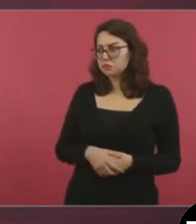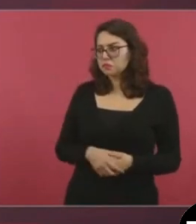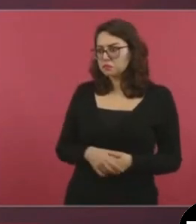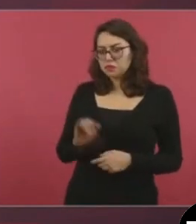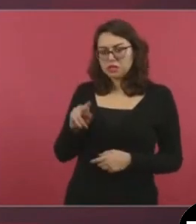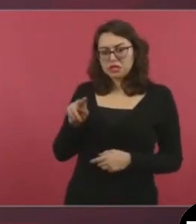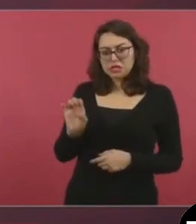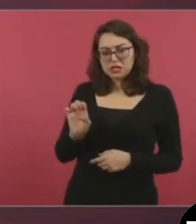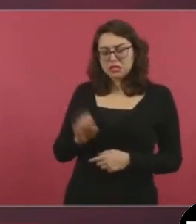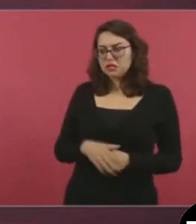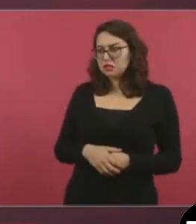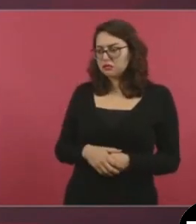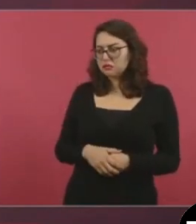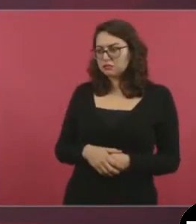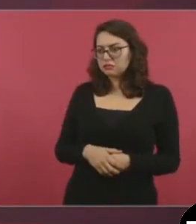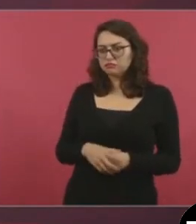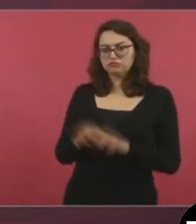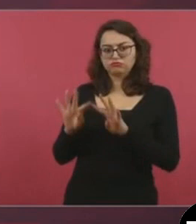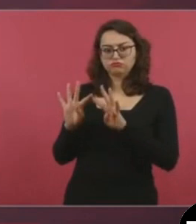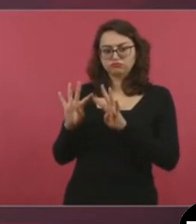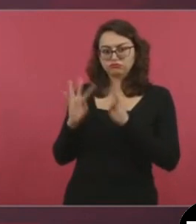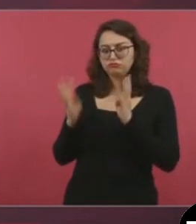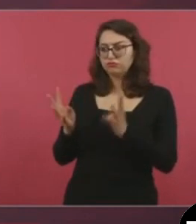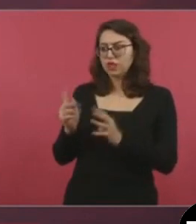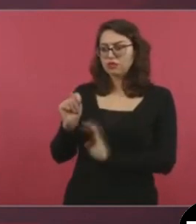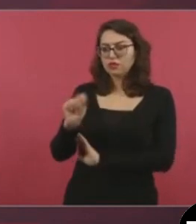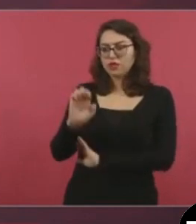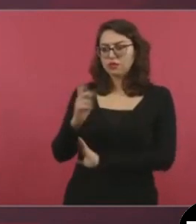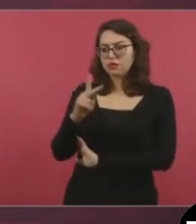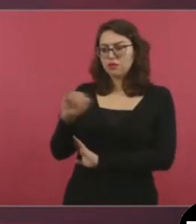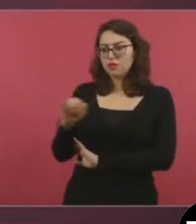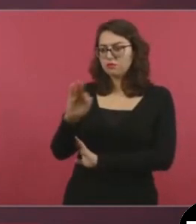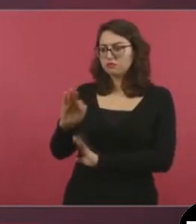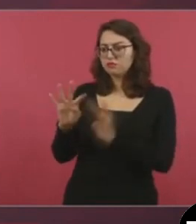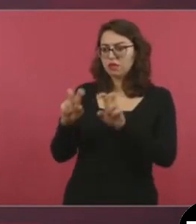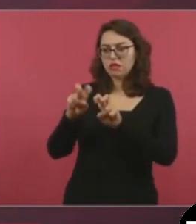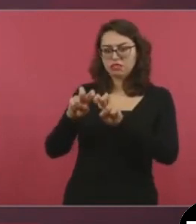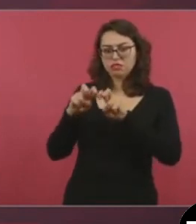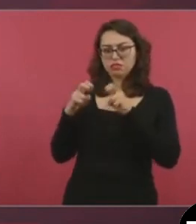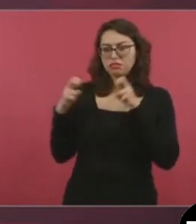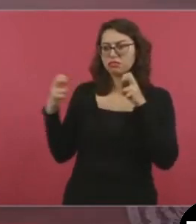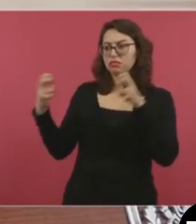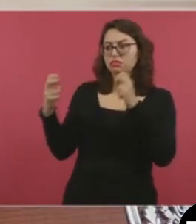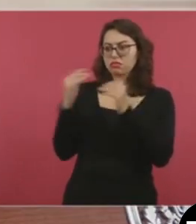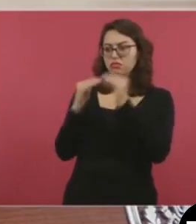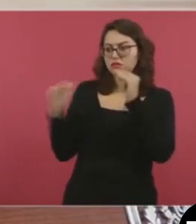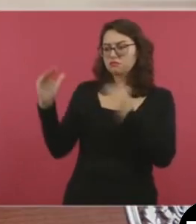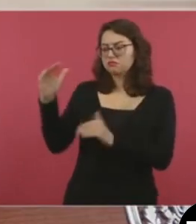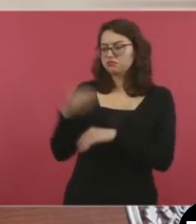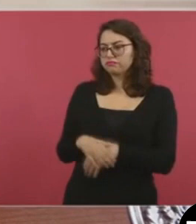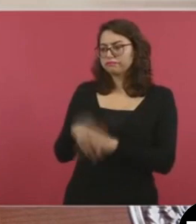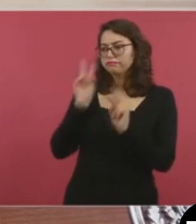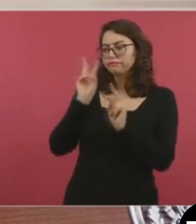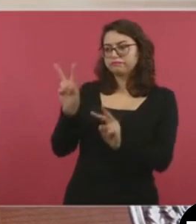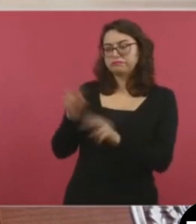integrantes del tribunal electoral, los magistrados del tribunal